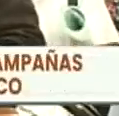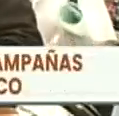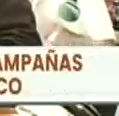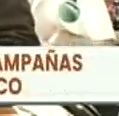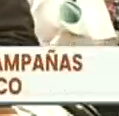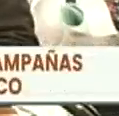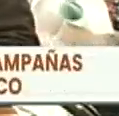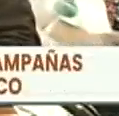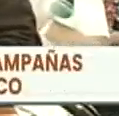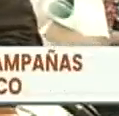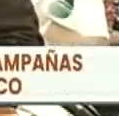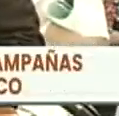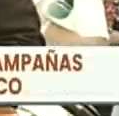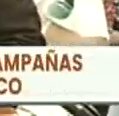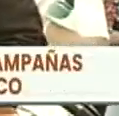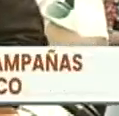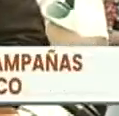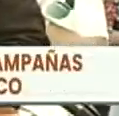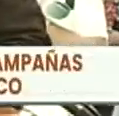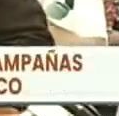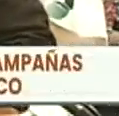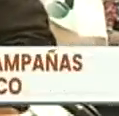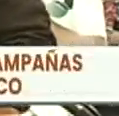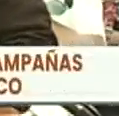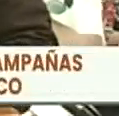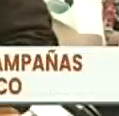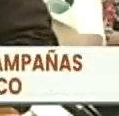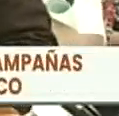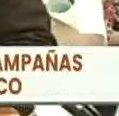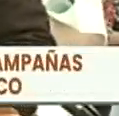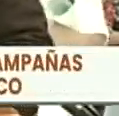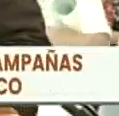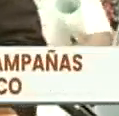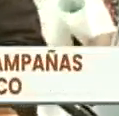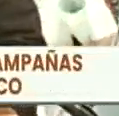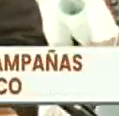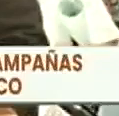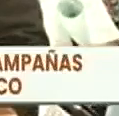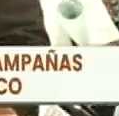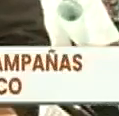del fiscal general de la República Bolivariana de Venezuela, Tarek William Saab.